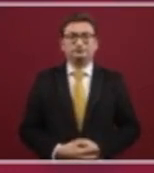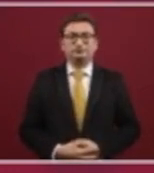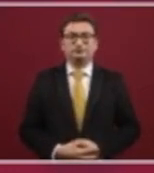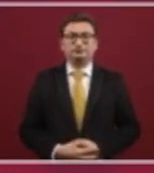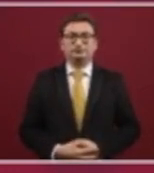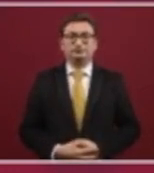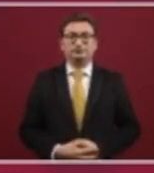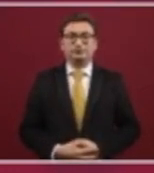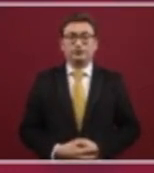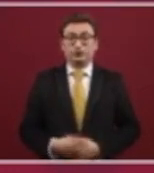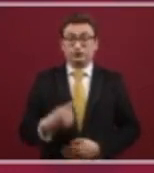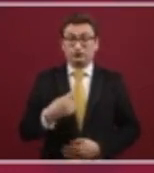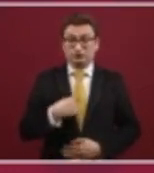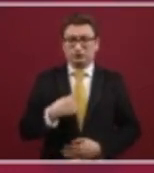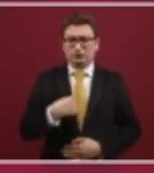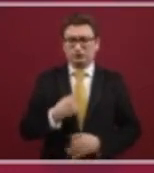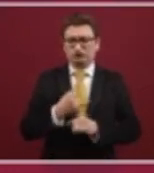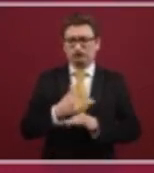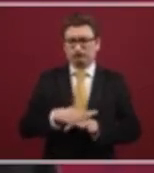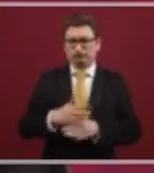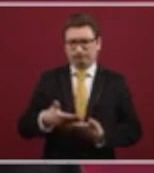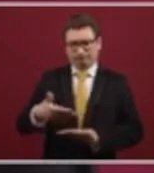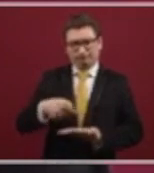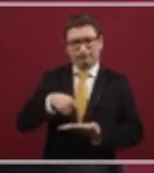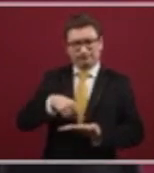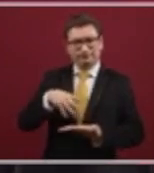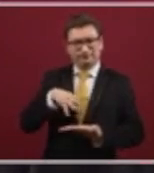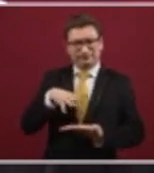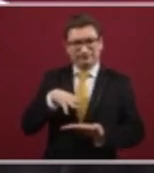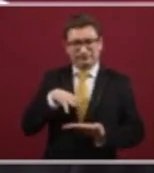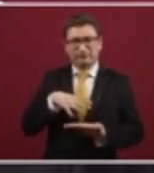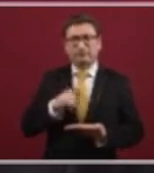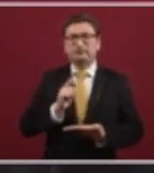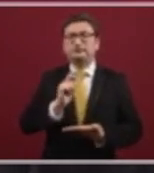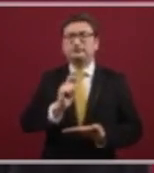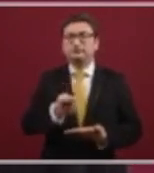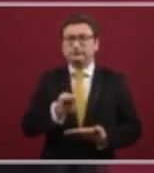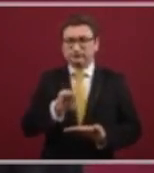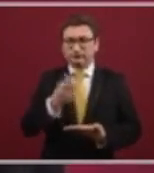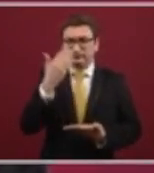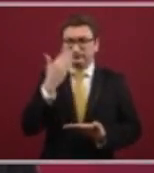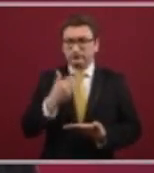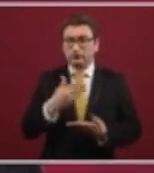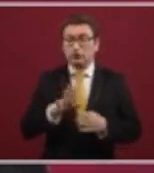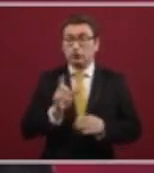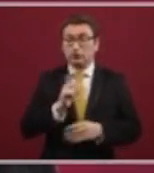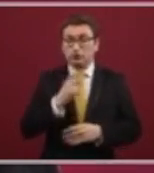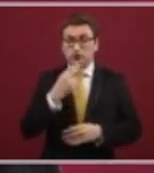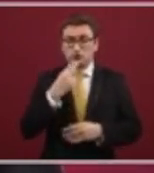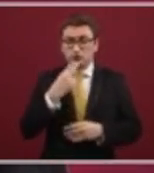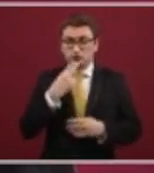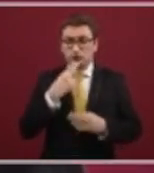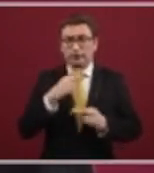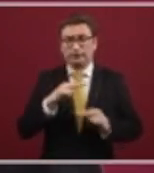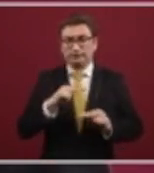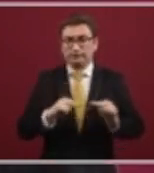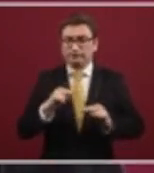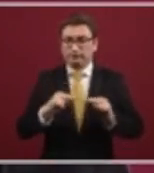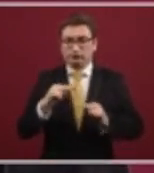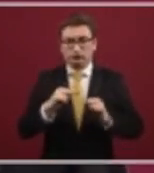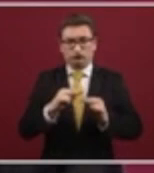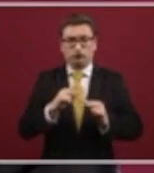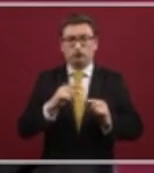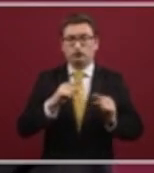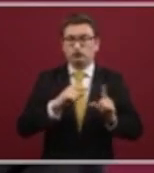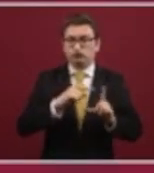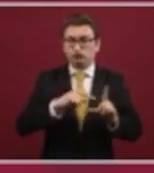Yo tengo información del aumento en el consumo. O sea, que